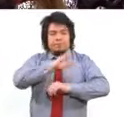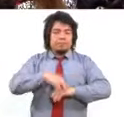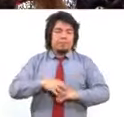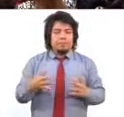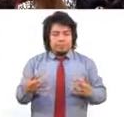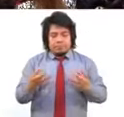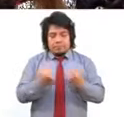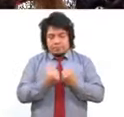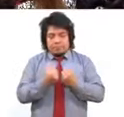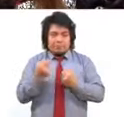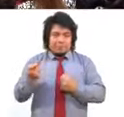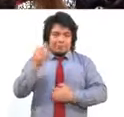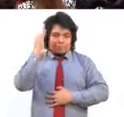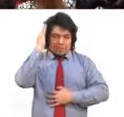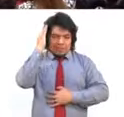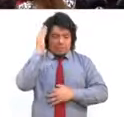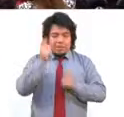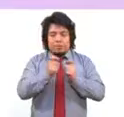este barco.